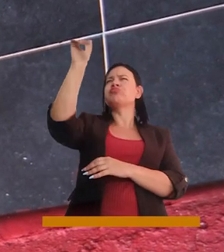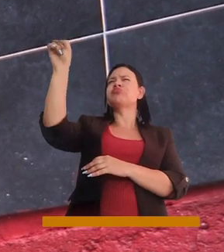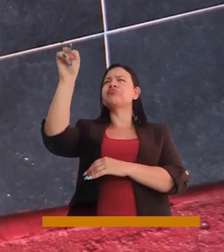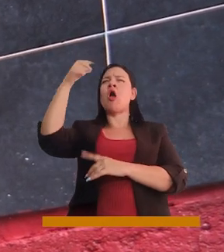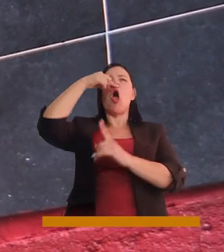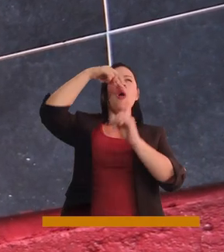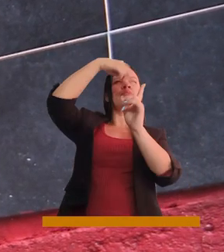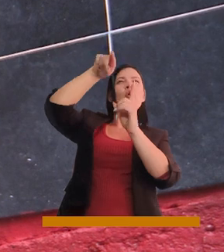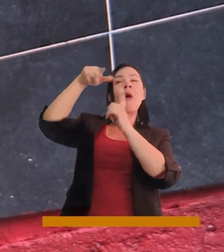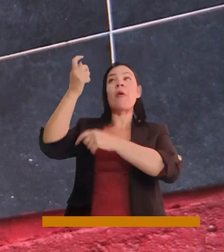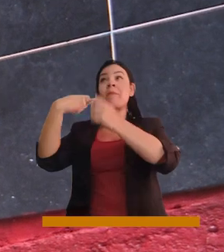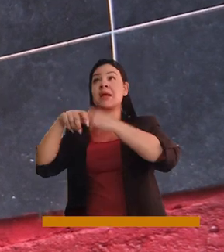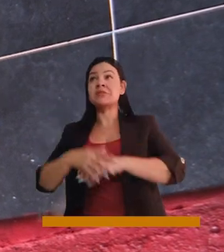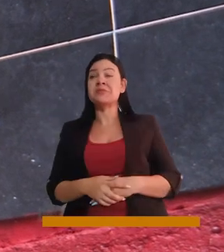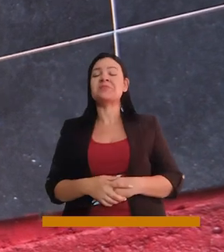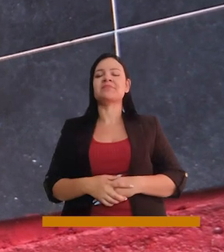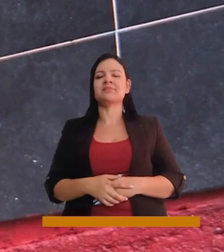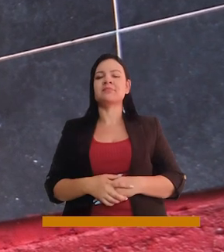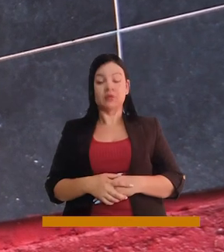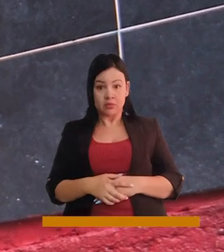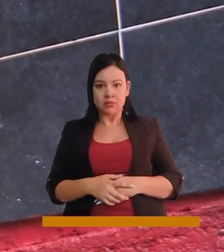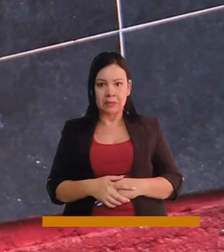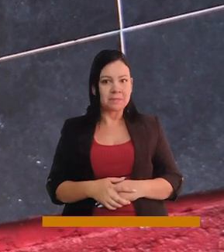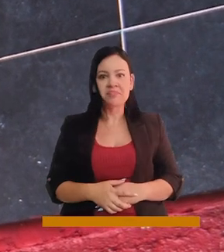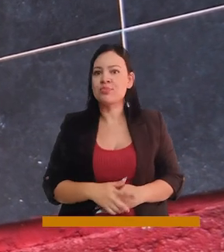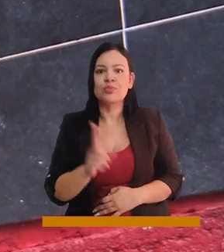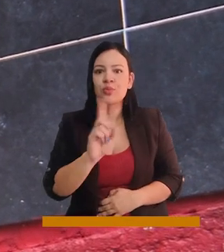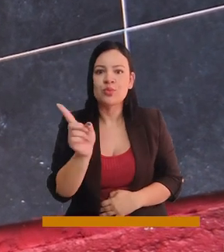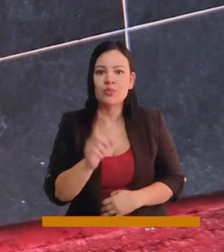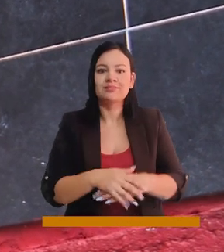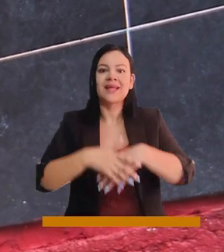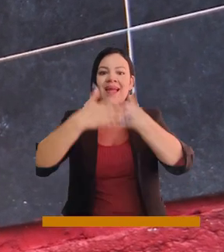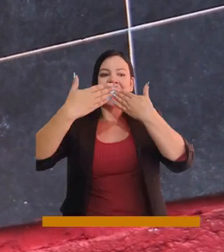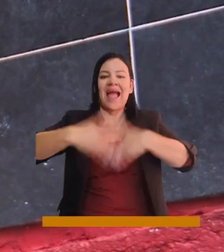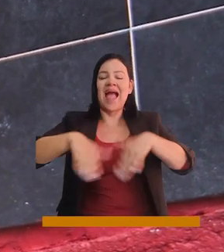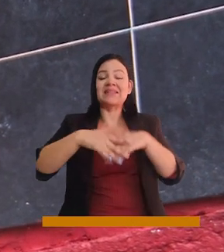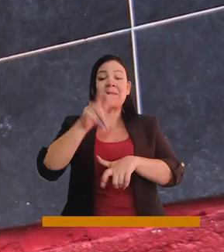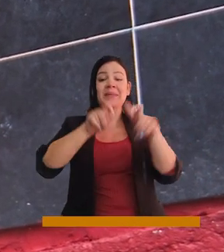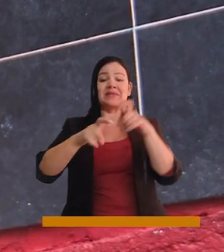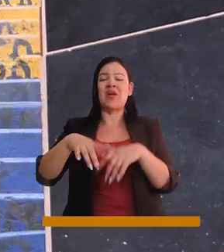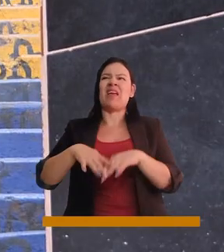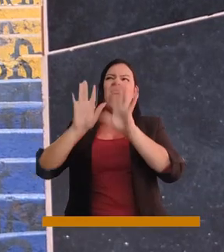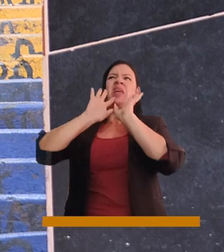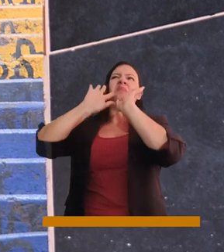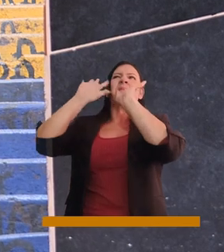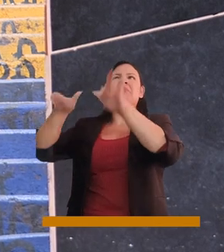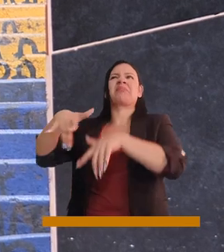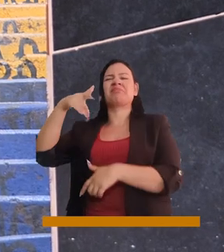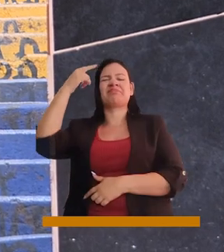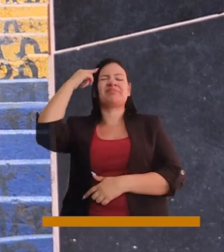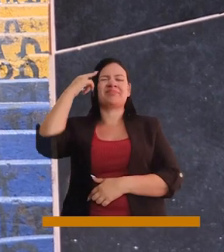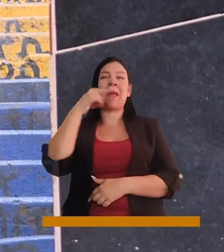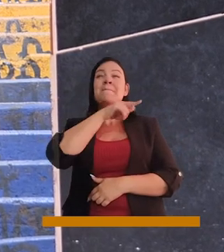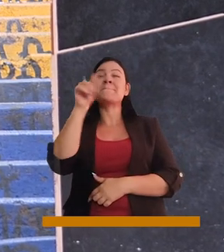el lugar que alberga el turismo y el comercio y no hoy los callejones de la comuna 3 están siendo olvidados porque en este